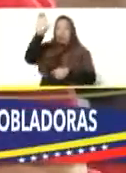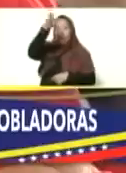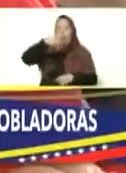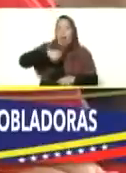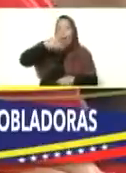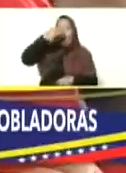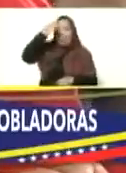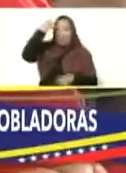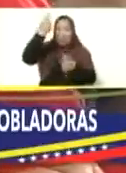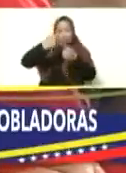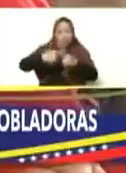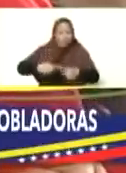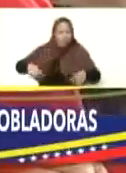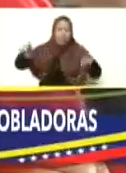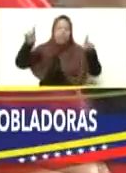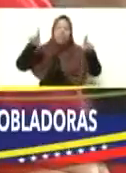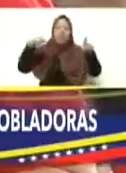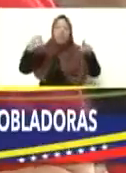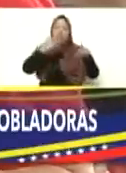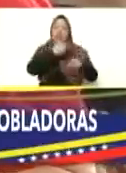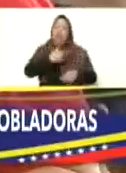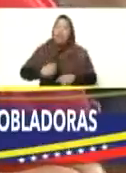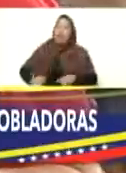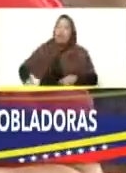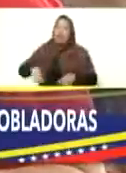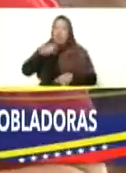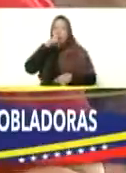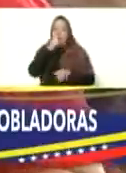lo amamos presidente maduro